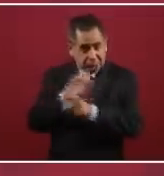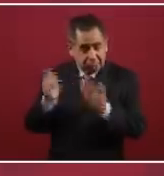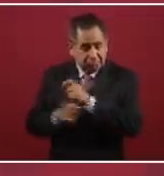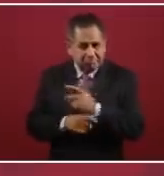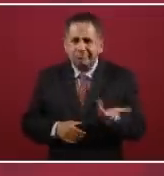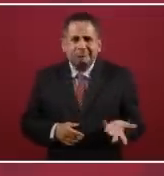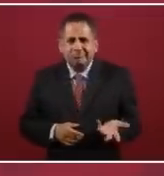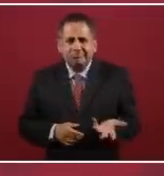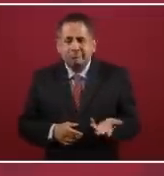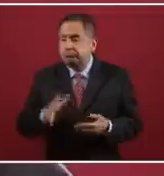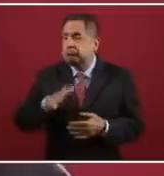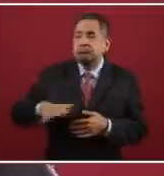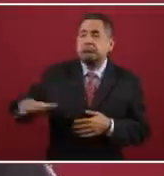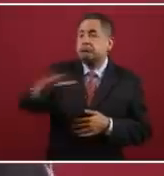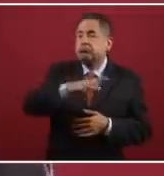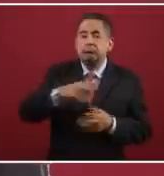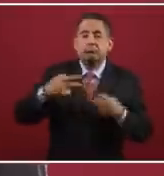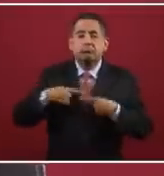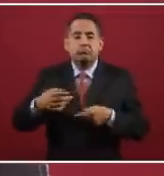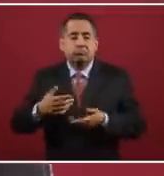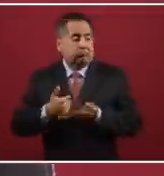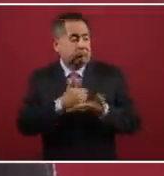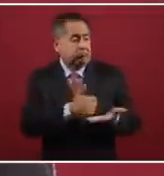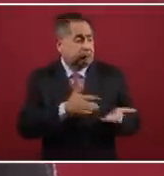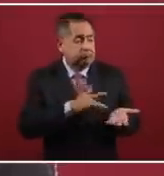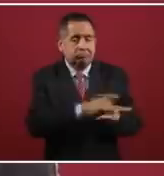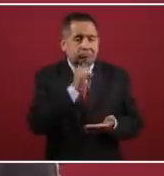no se cuenta con el apoyo del pueblo?